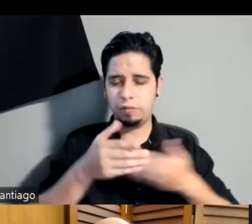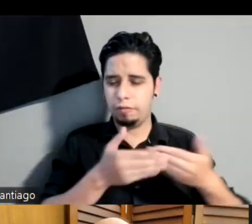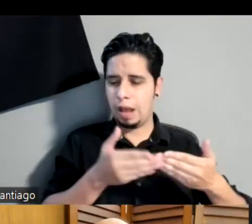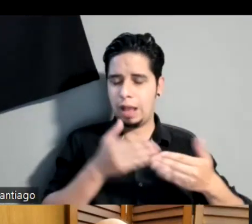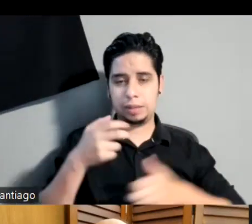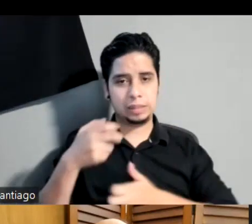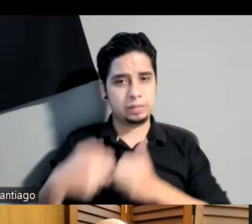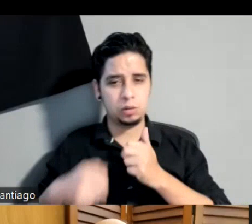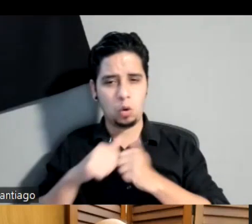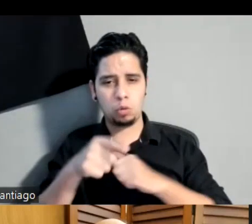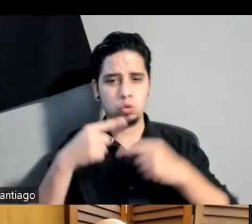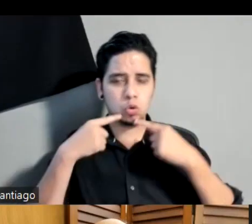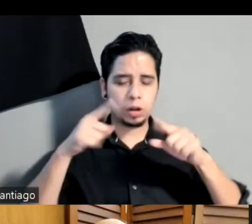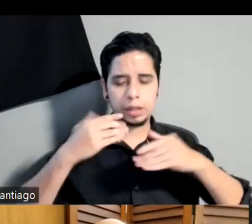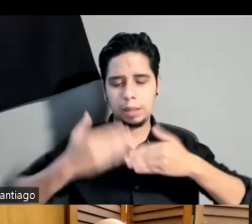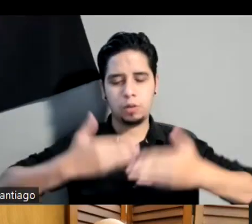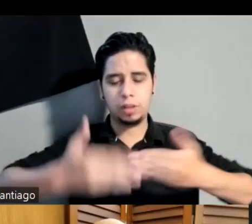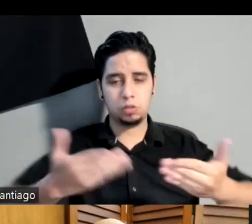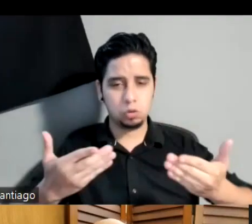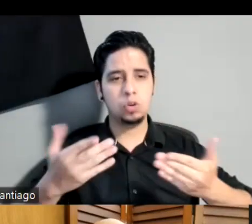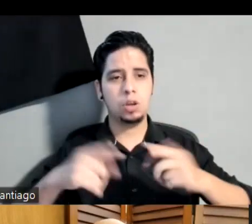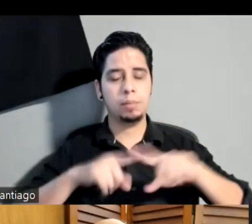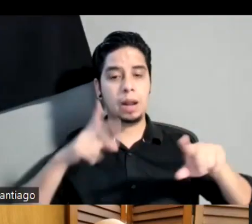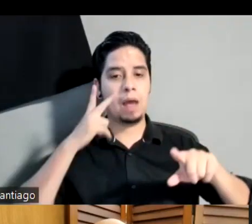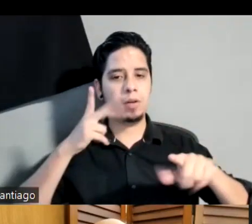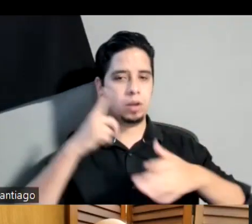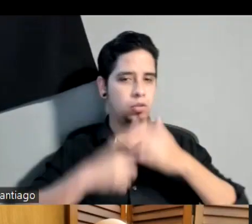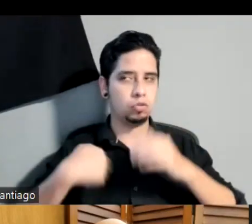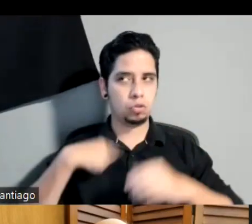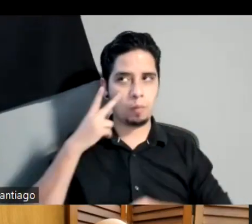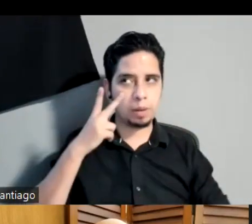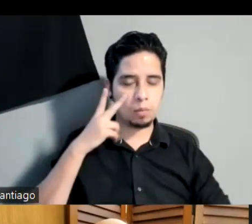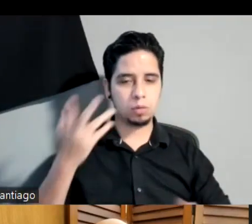lograste ese camino para pum? Para ver lo que vamos a ver desde este viernes.